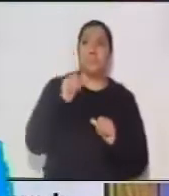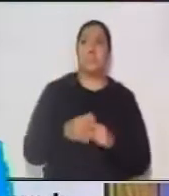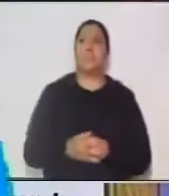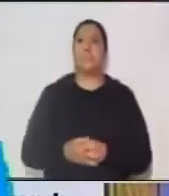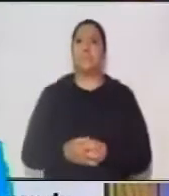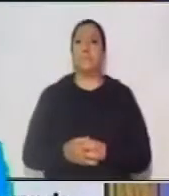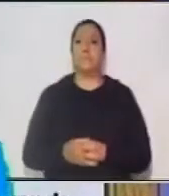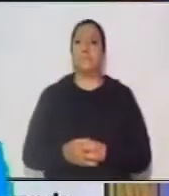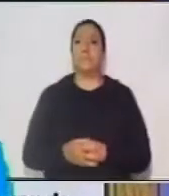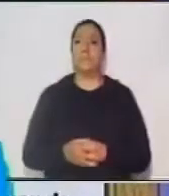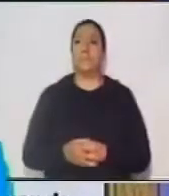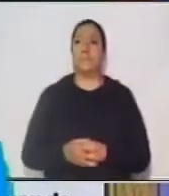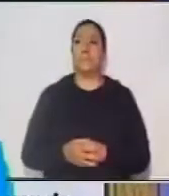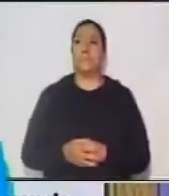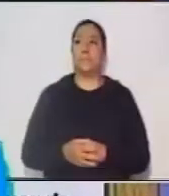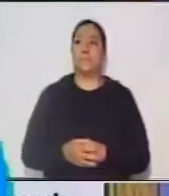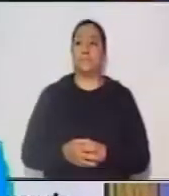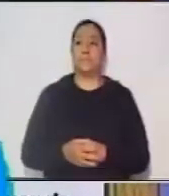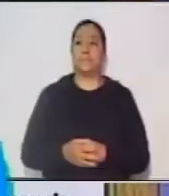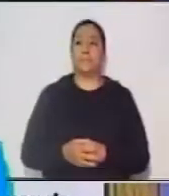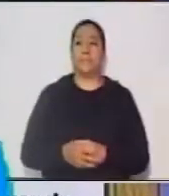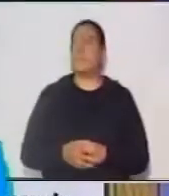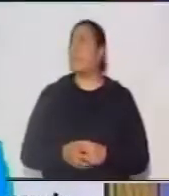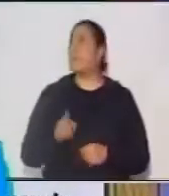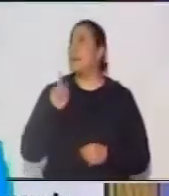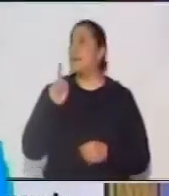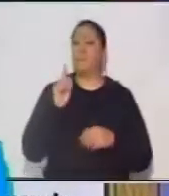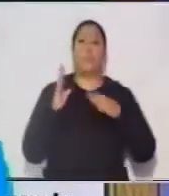Y su base,